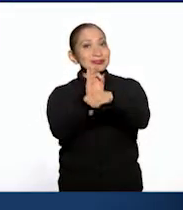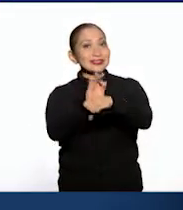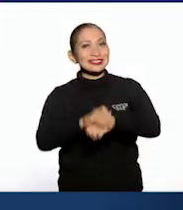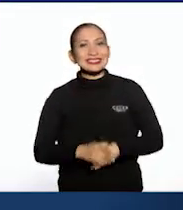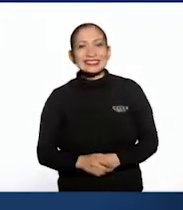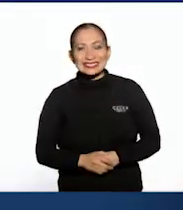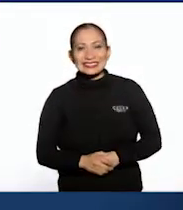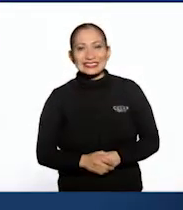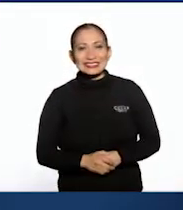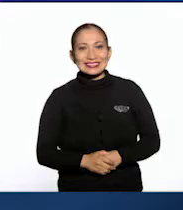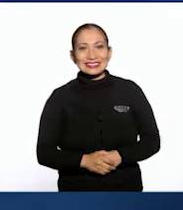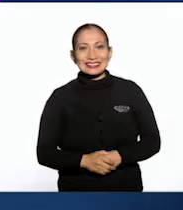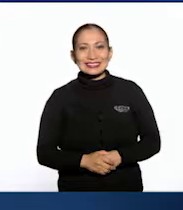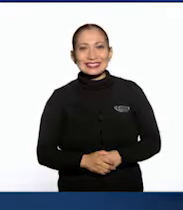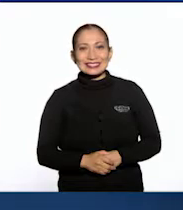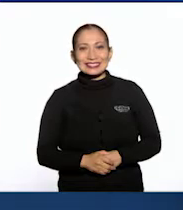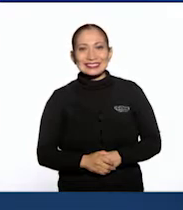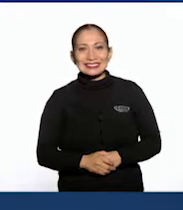unos a los otros.